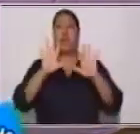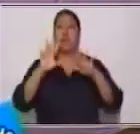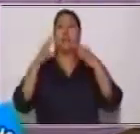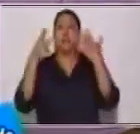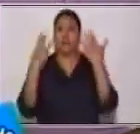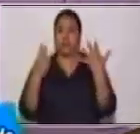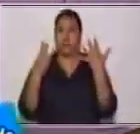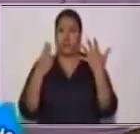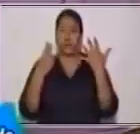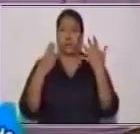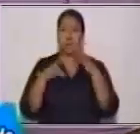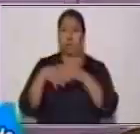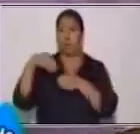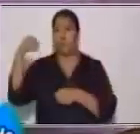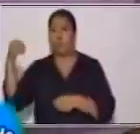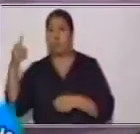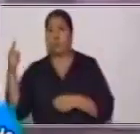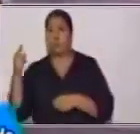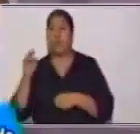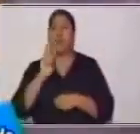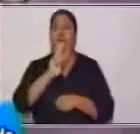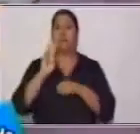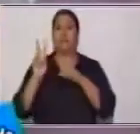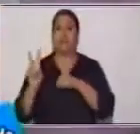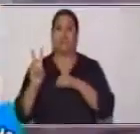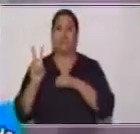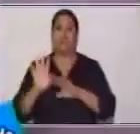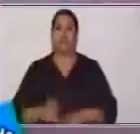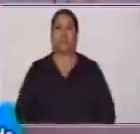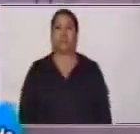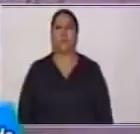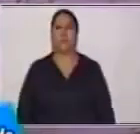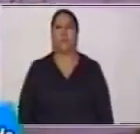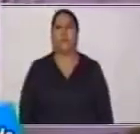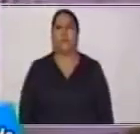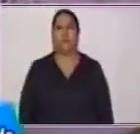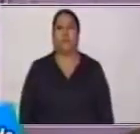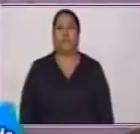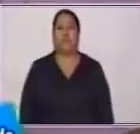18 igual a 32.